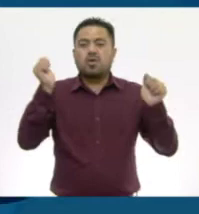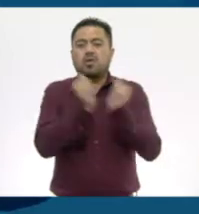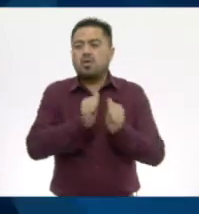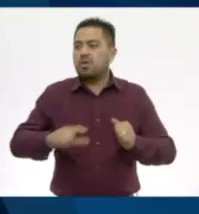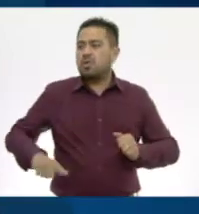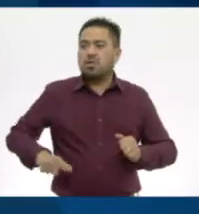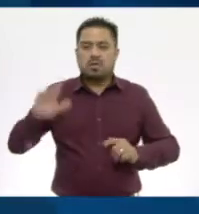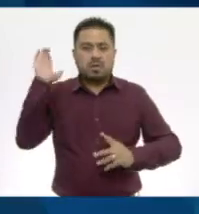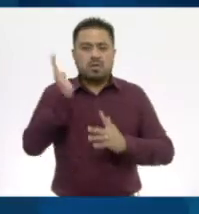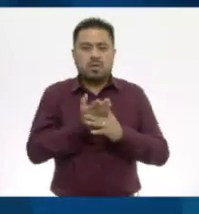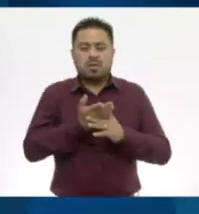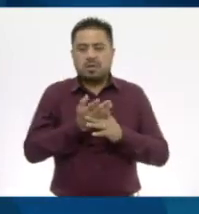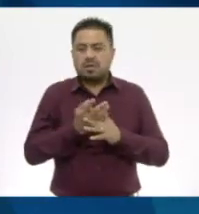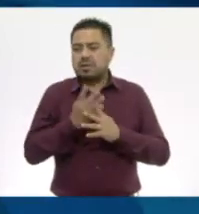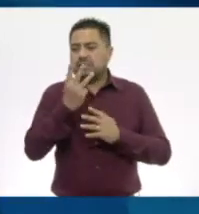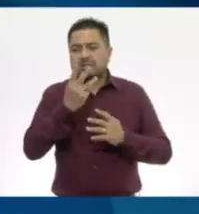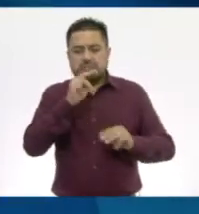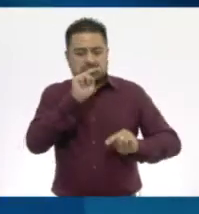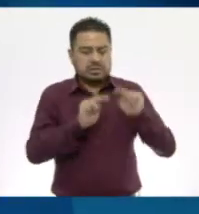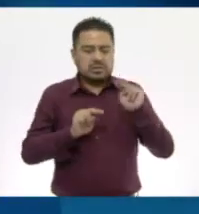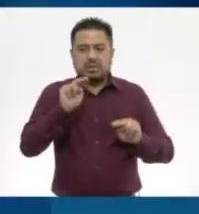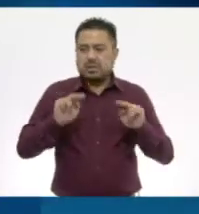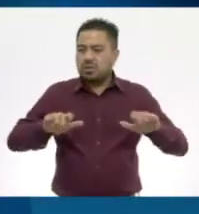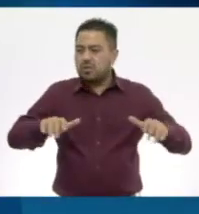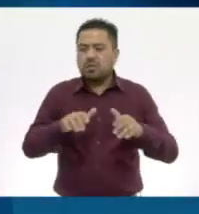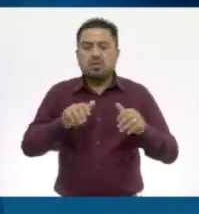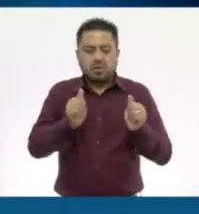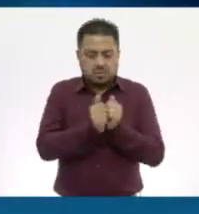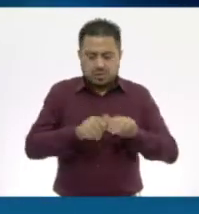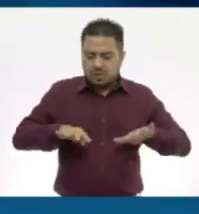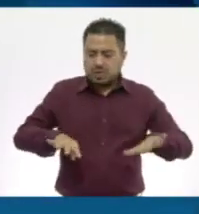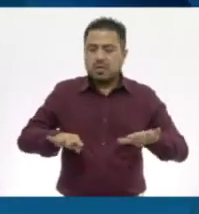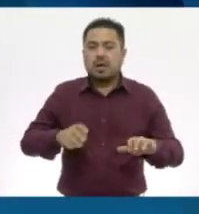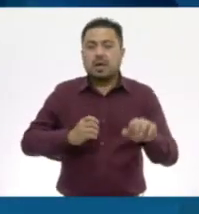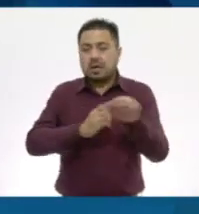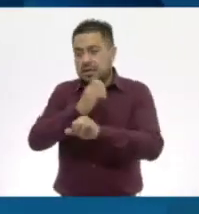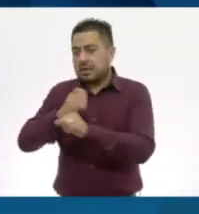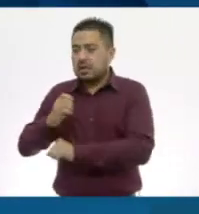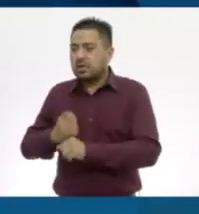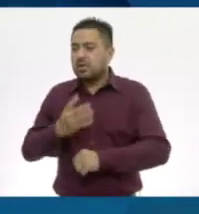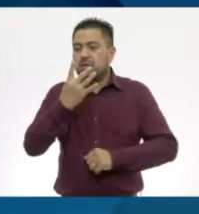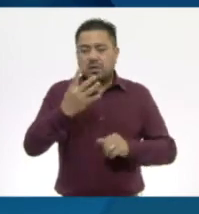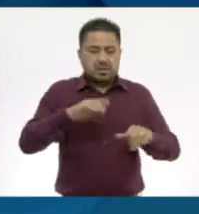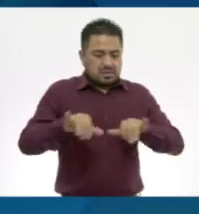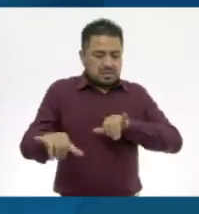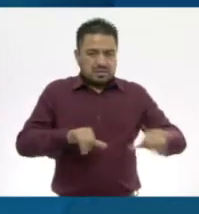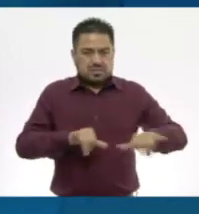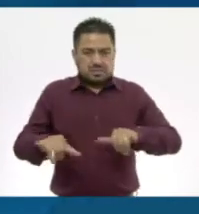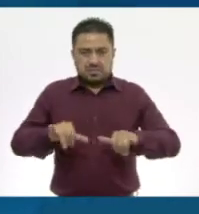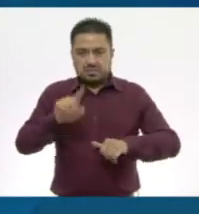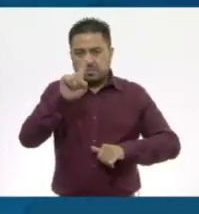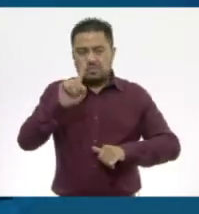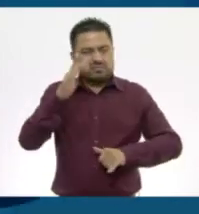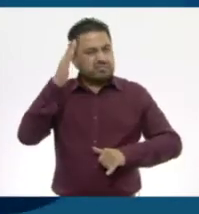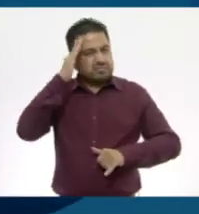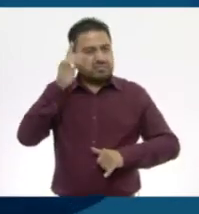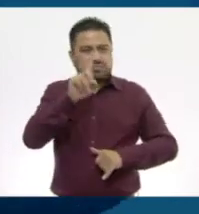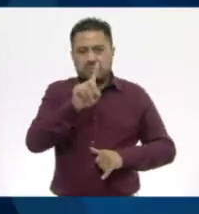gobierno dividido en 3 poderes y conformado por 19 estados, 4 territorios y un distrito